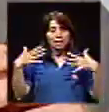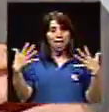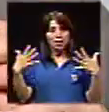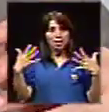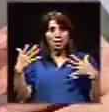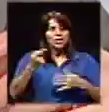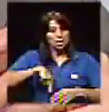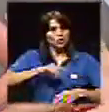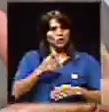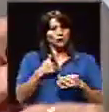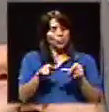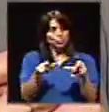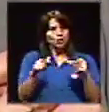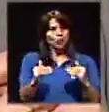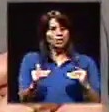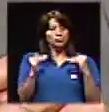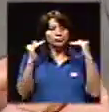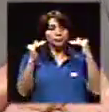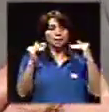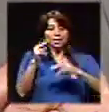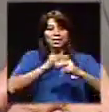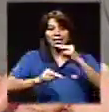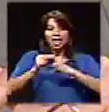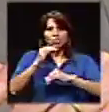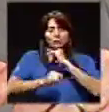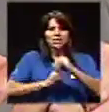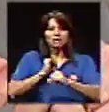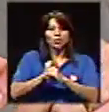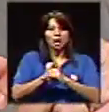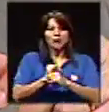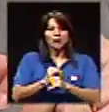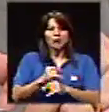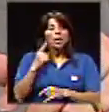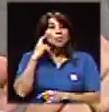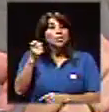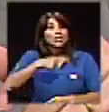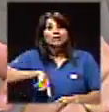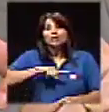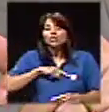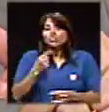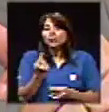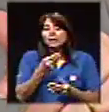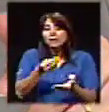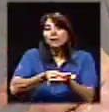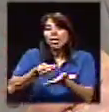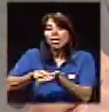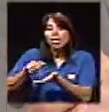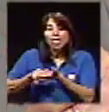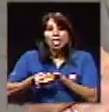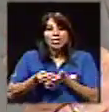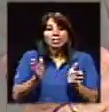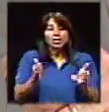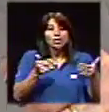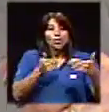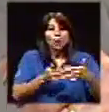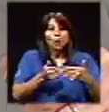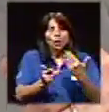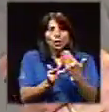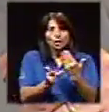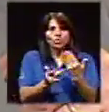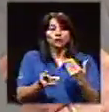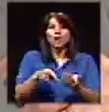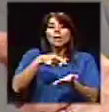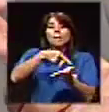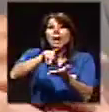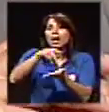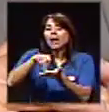mercado internacional, porque la ruta que hemos seguido de importar paquetes tecnológicos, llave en mano, y pagar patentes, y pagar royalties, y